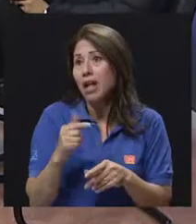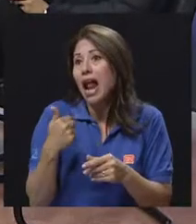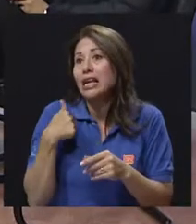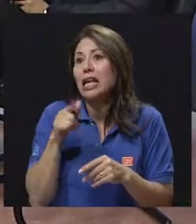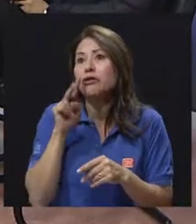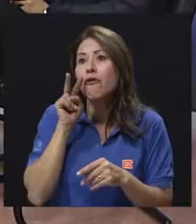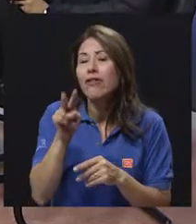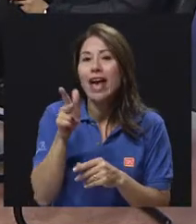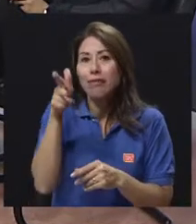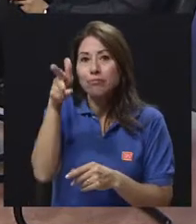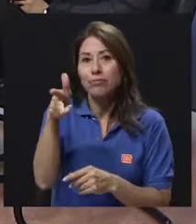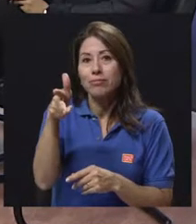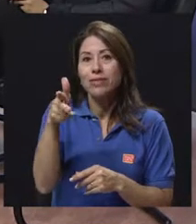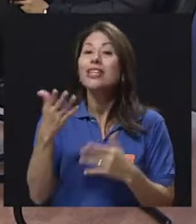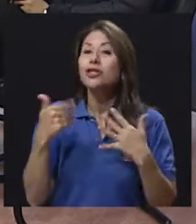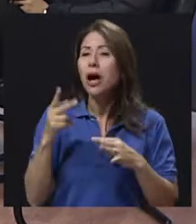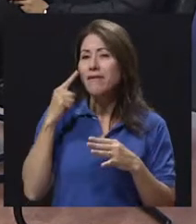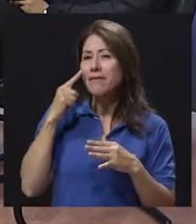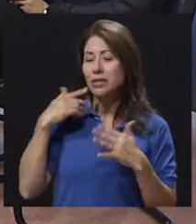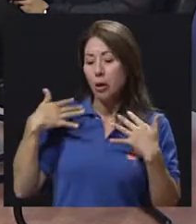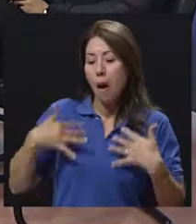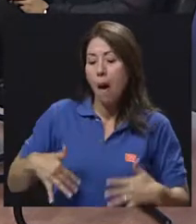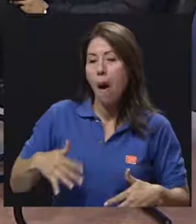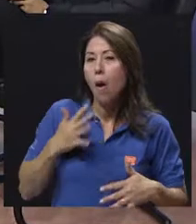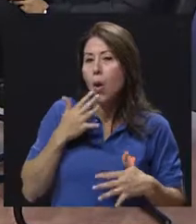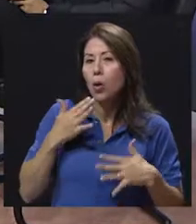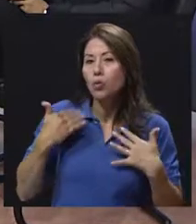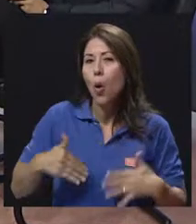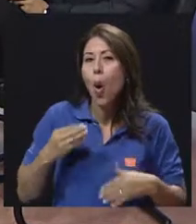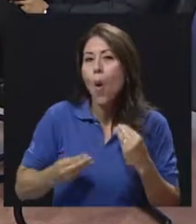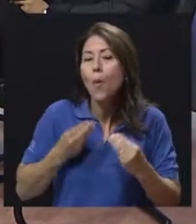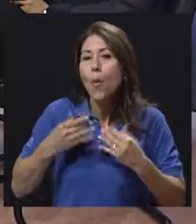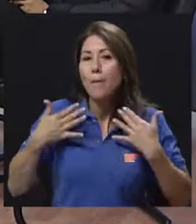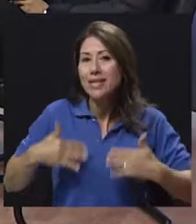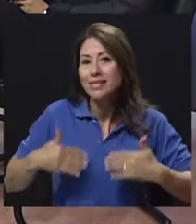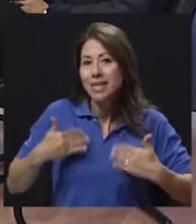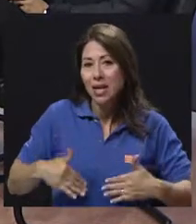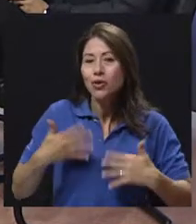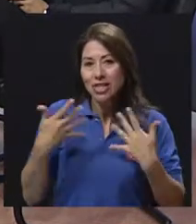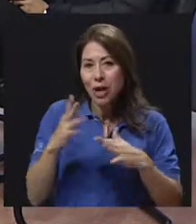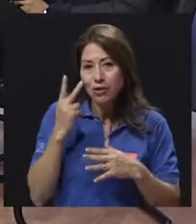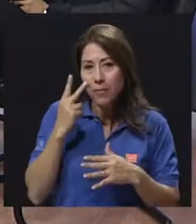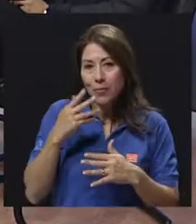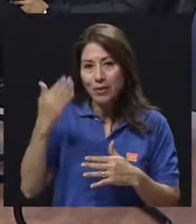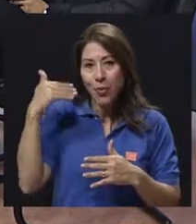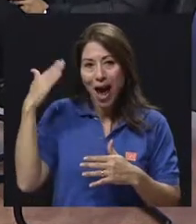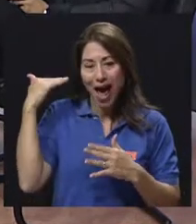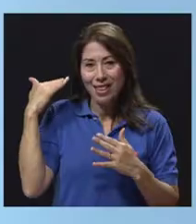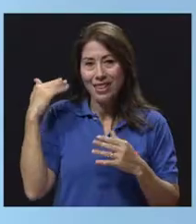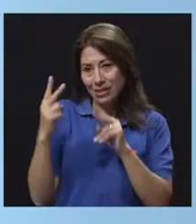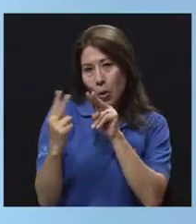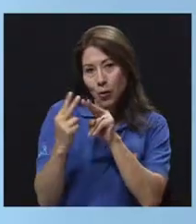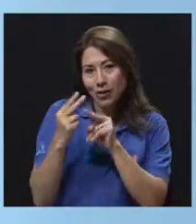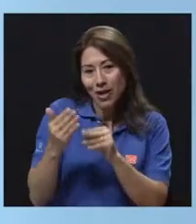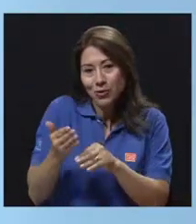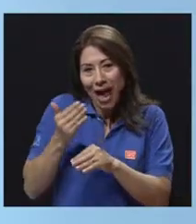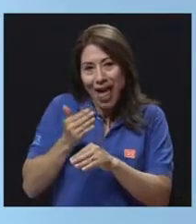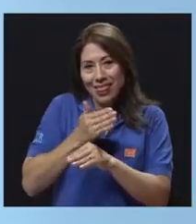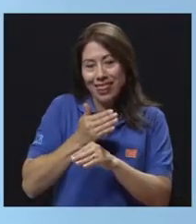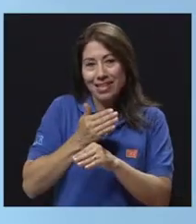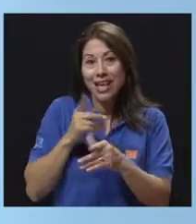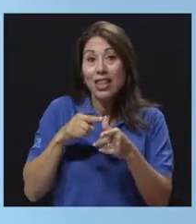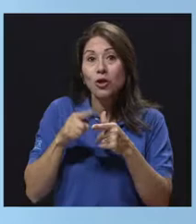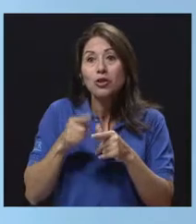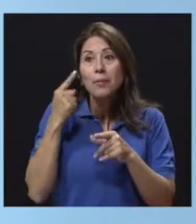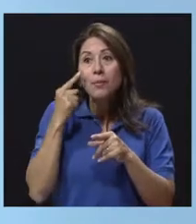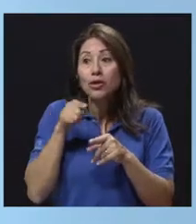ya los habían visto antes, digamos, se habían como, intentamos como que se conocieran un toquecito antes, uh-huh. Obviamente. Y van a